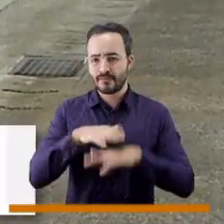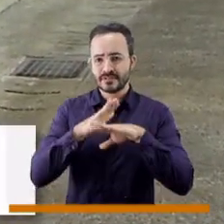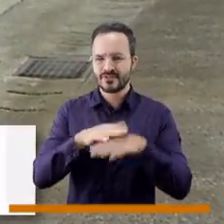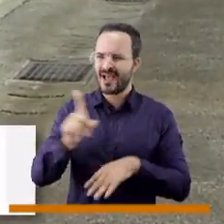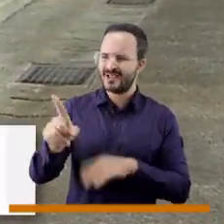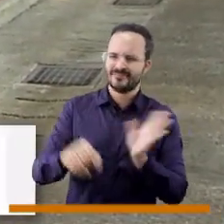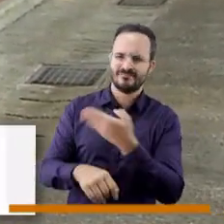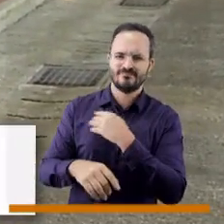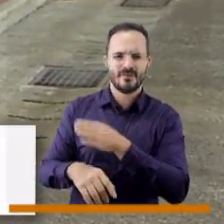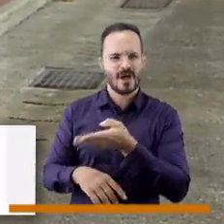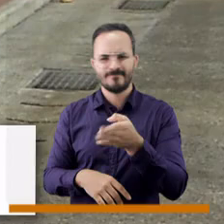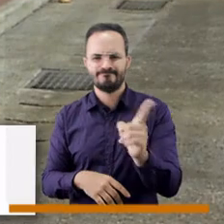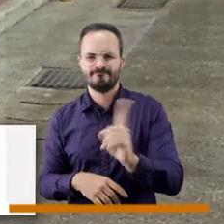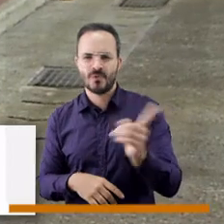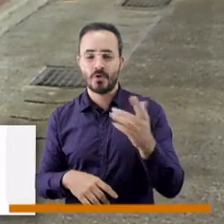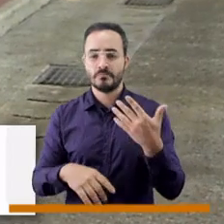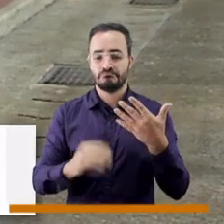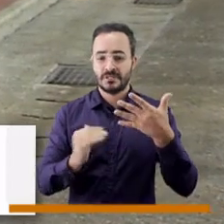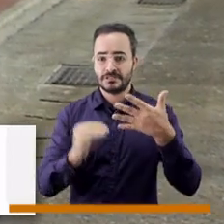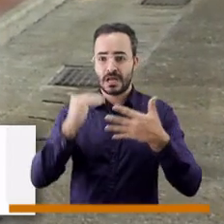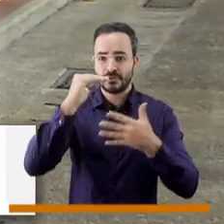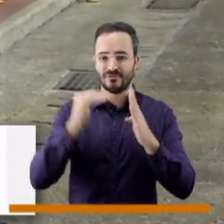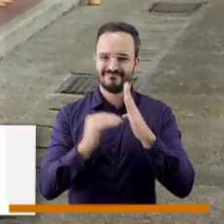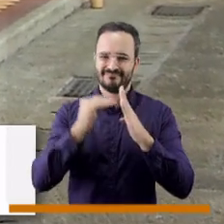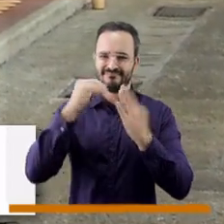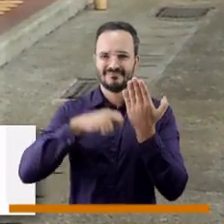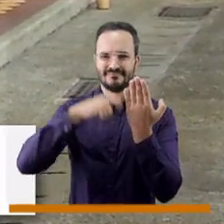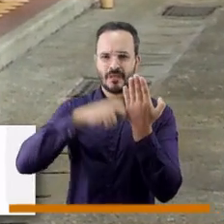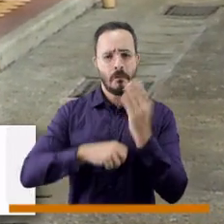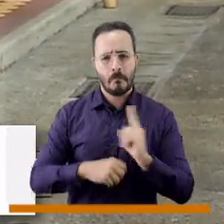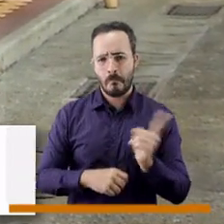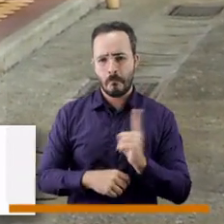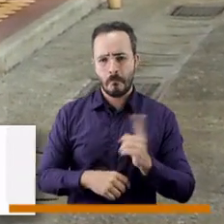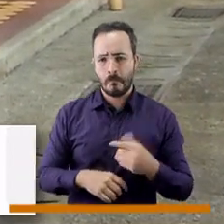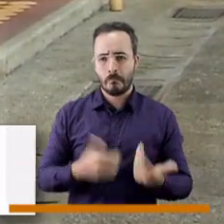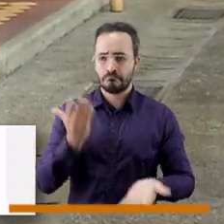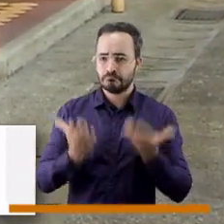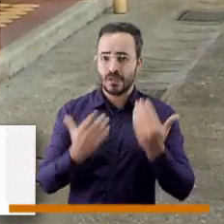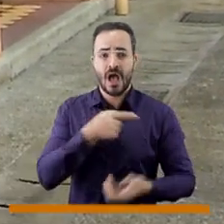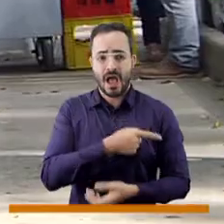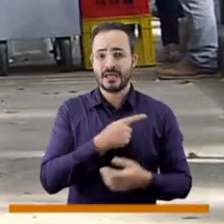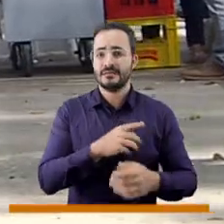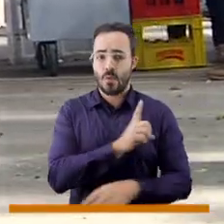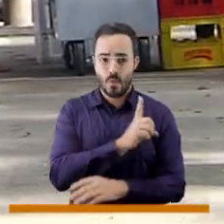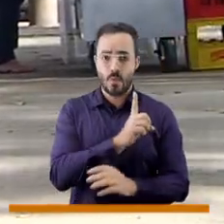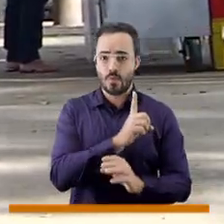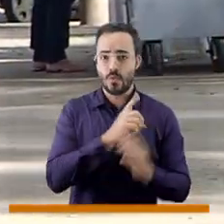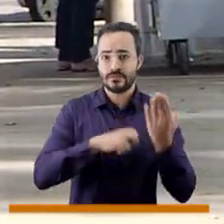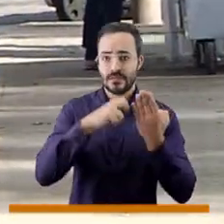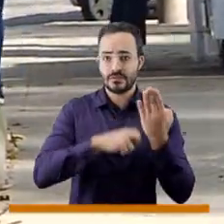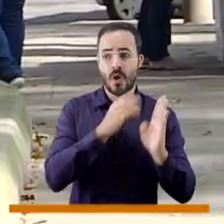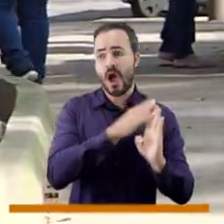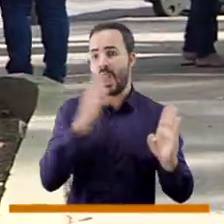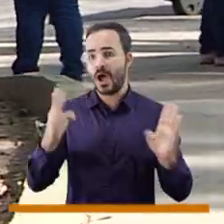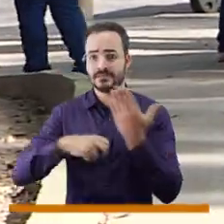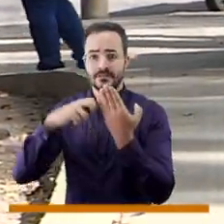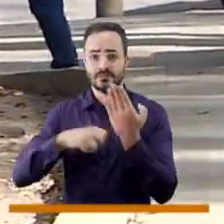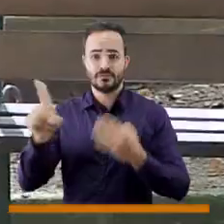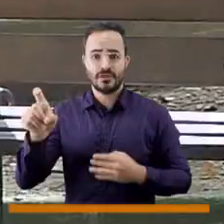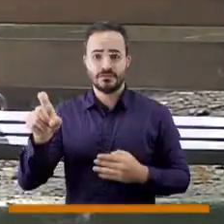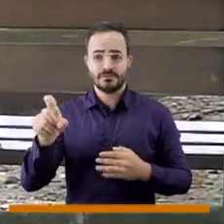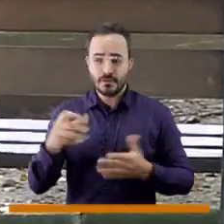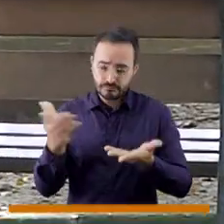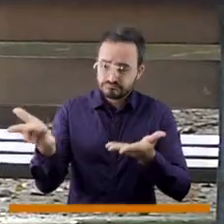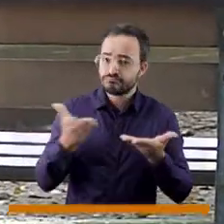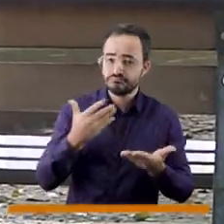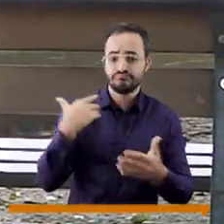No tenemos restricción por estrato social, ya lo había dicho, atendemos personas de estrato 1 a estrato 6. No tienen que